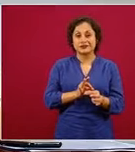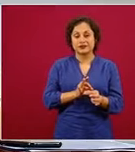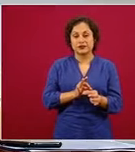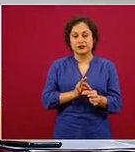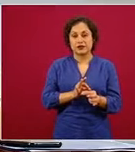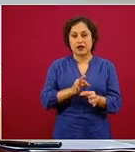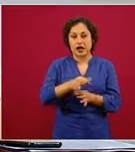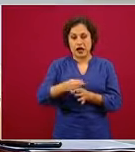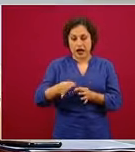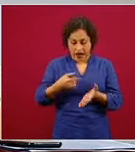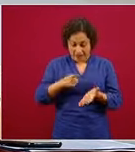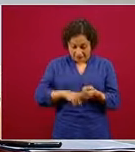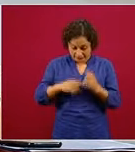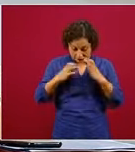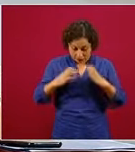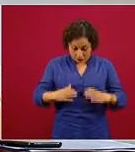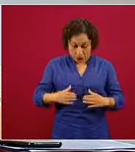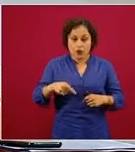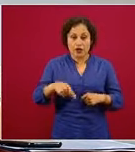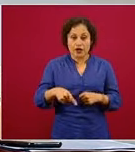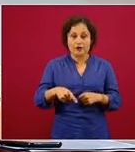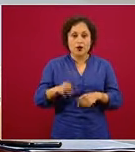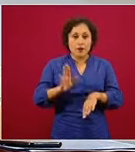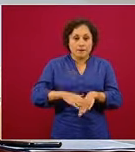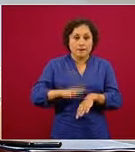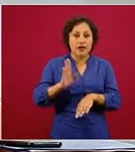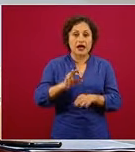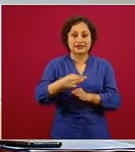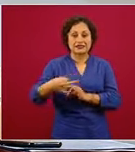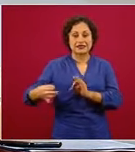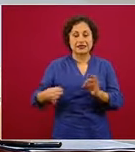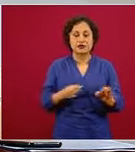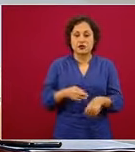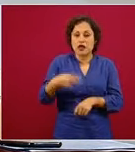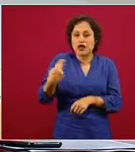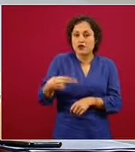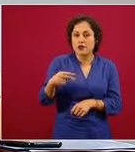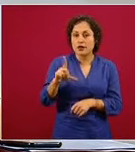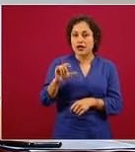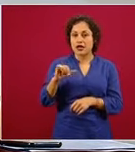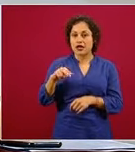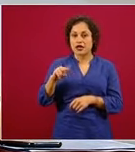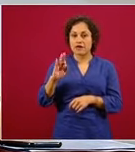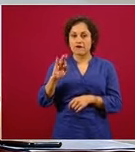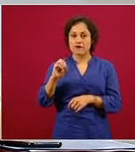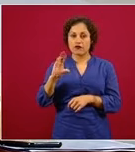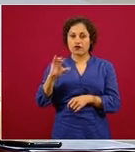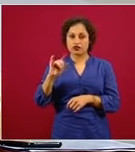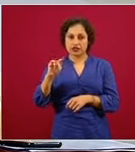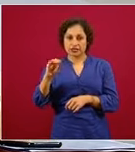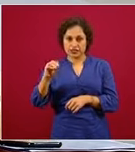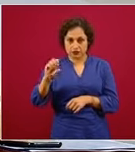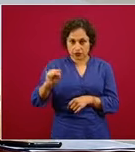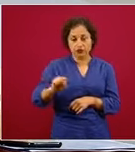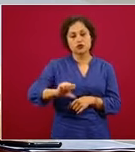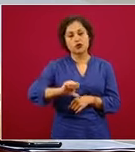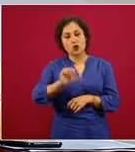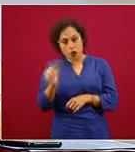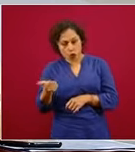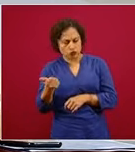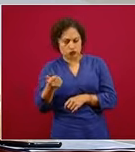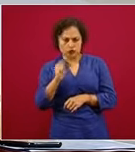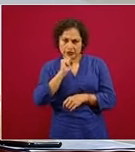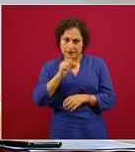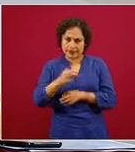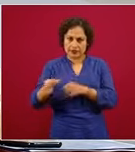del ser humano es el batallón de células llamadas linfocitos. No todos son linfocitos, son nuestras